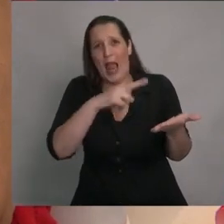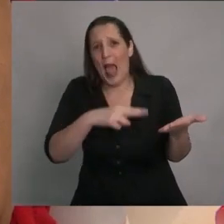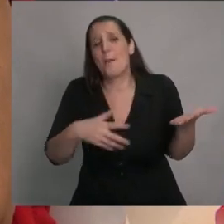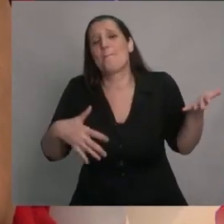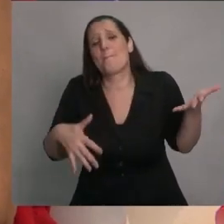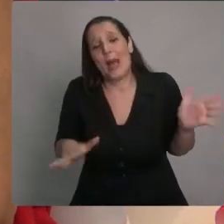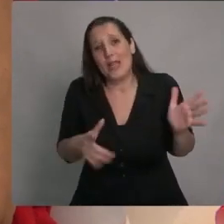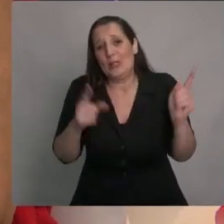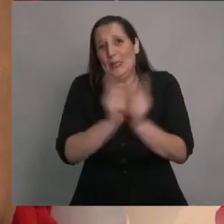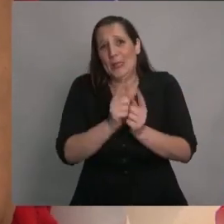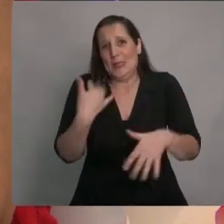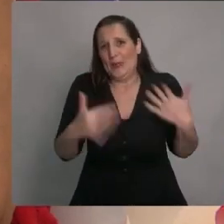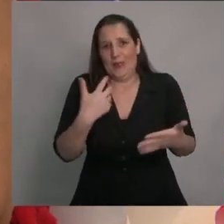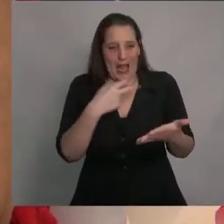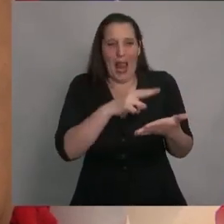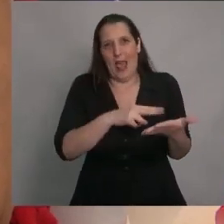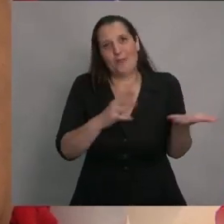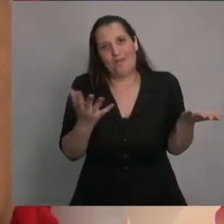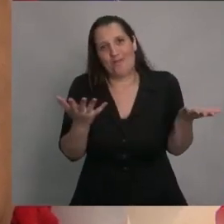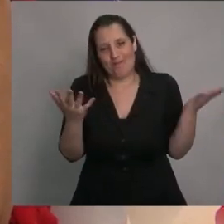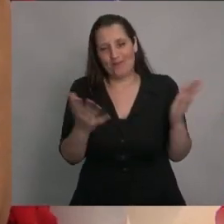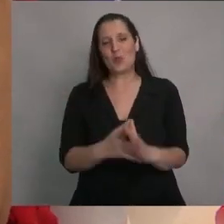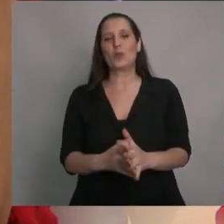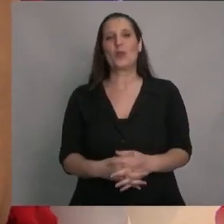pero esta vez sí lo he hecho,